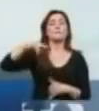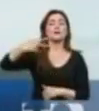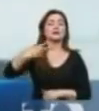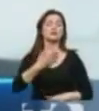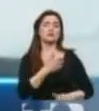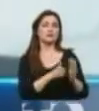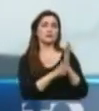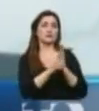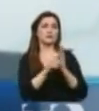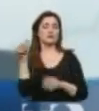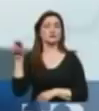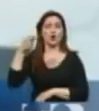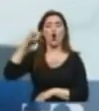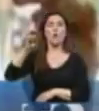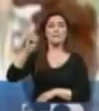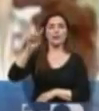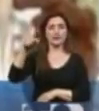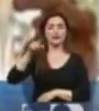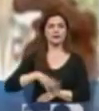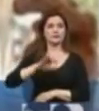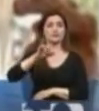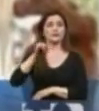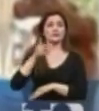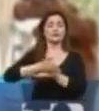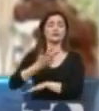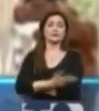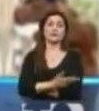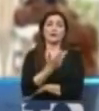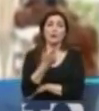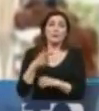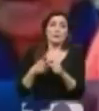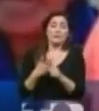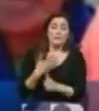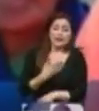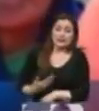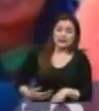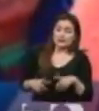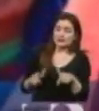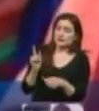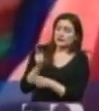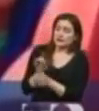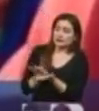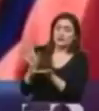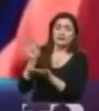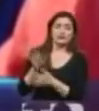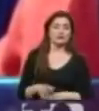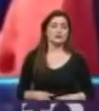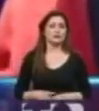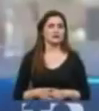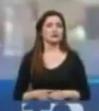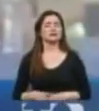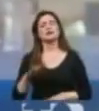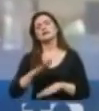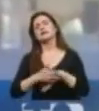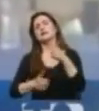viceministra Mariuxi Gómez Torres. Y este jueves, menos de tres días después, el primer mandatario dispone su separación del cargo. El comunicado llegó